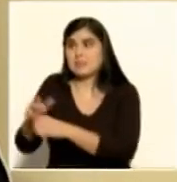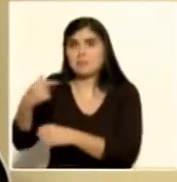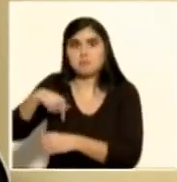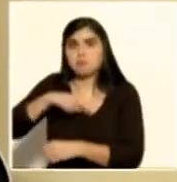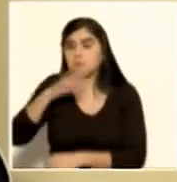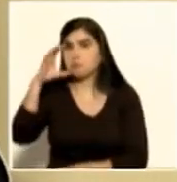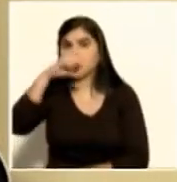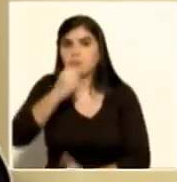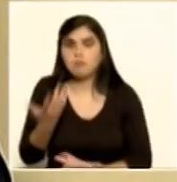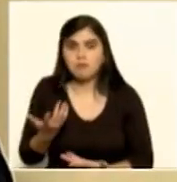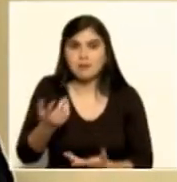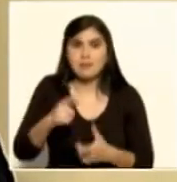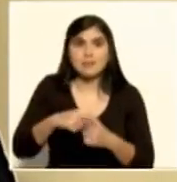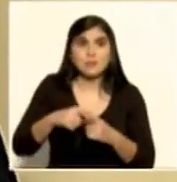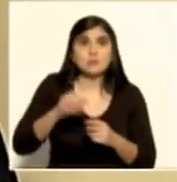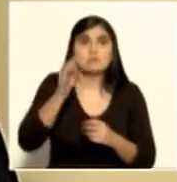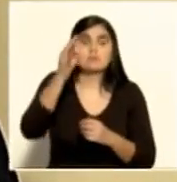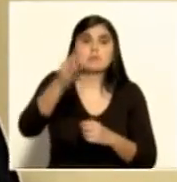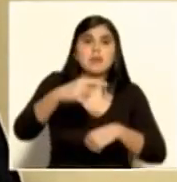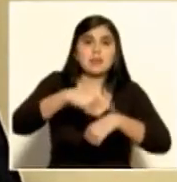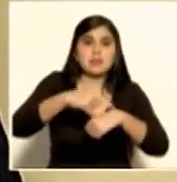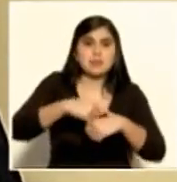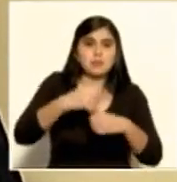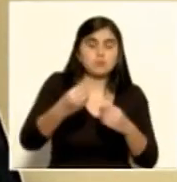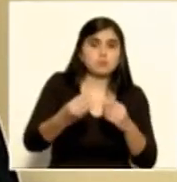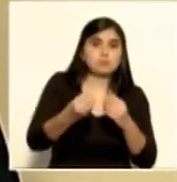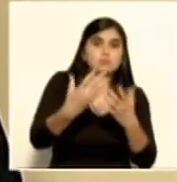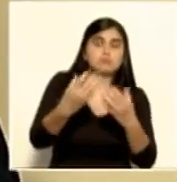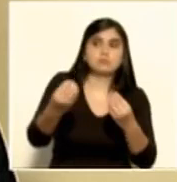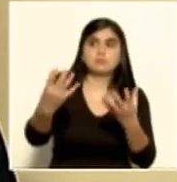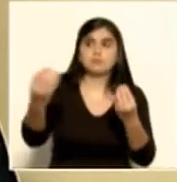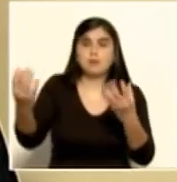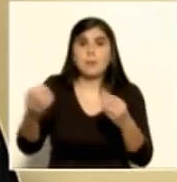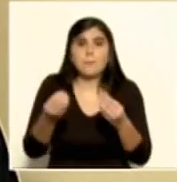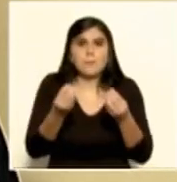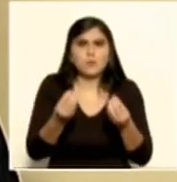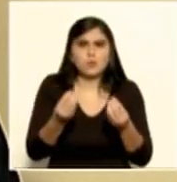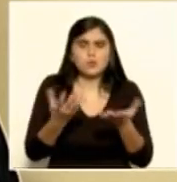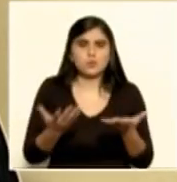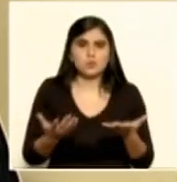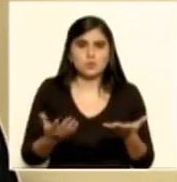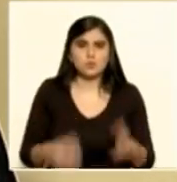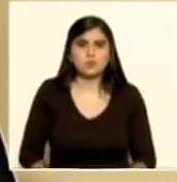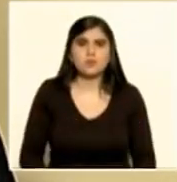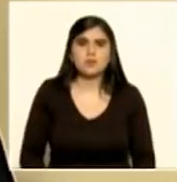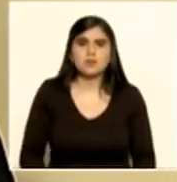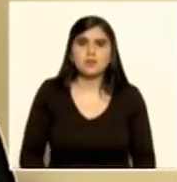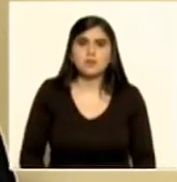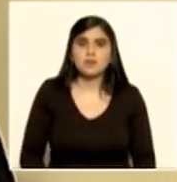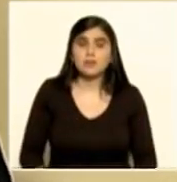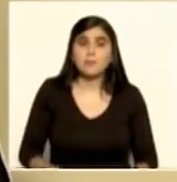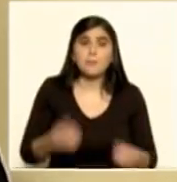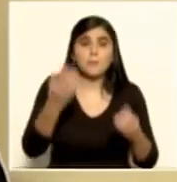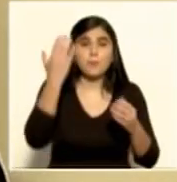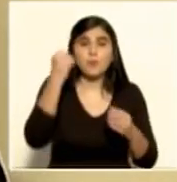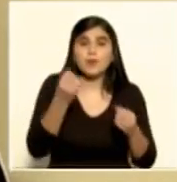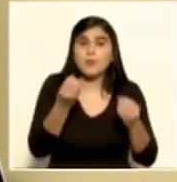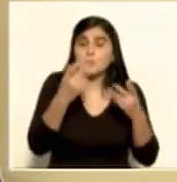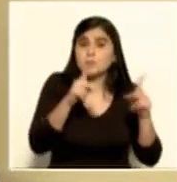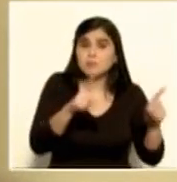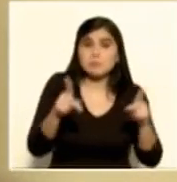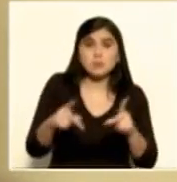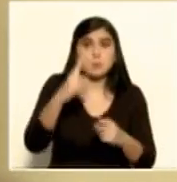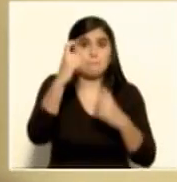a manifestar los casos graves y que eventualmente, como le digo, lamentablemente muchos o algunos no consultan a tiempo también,